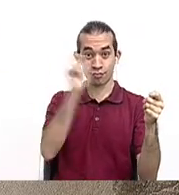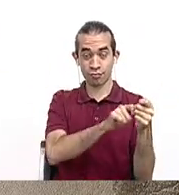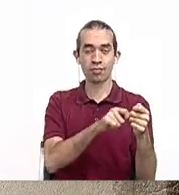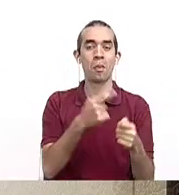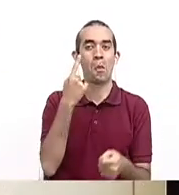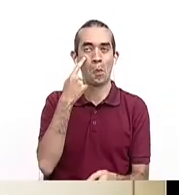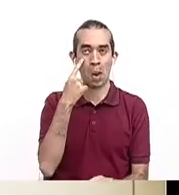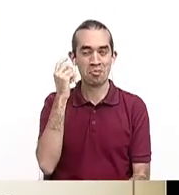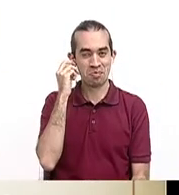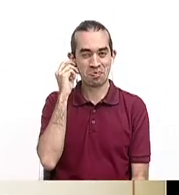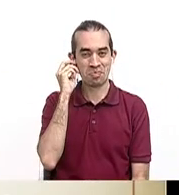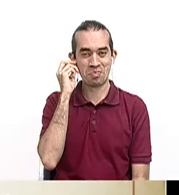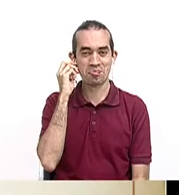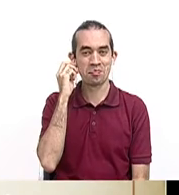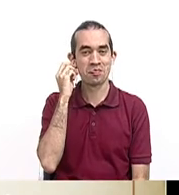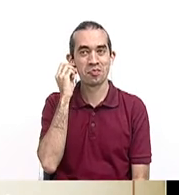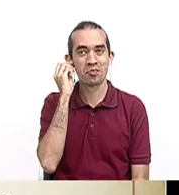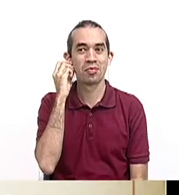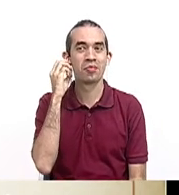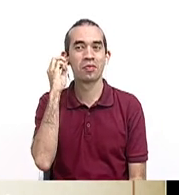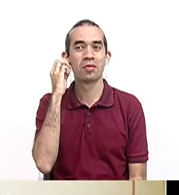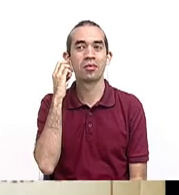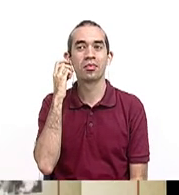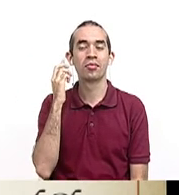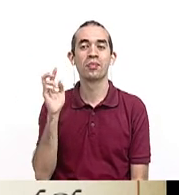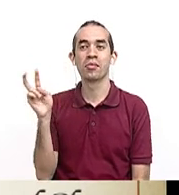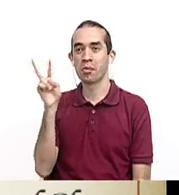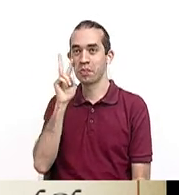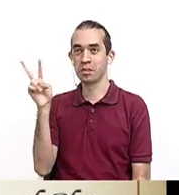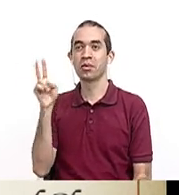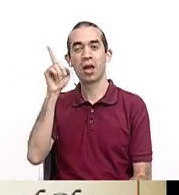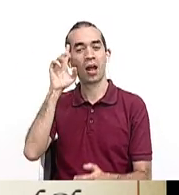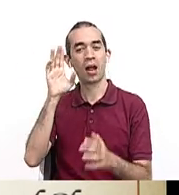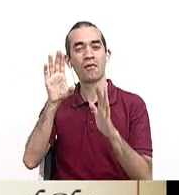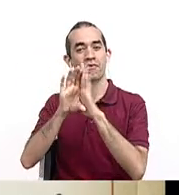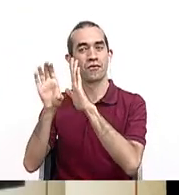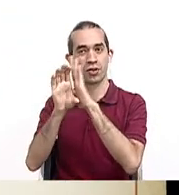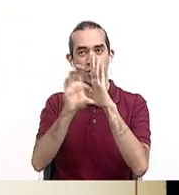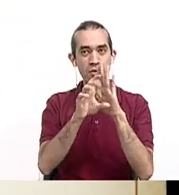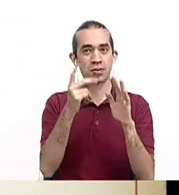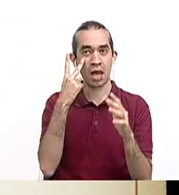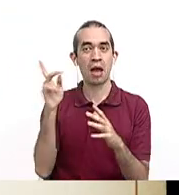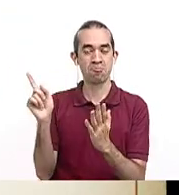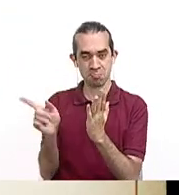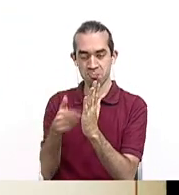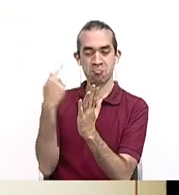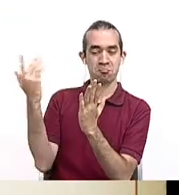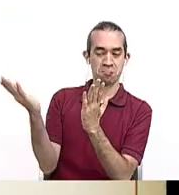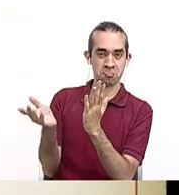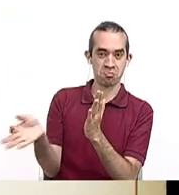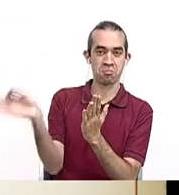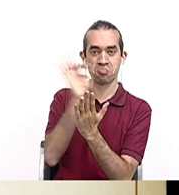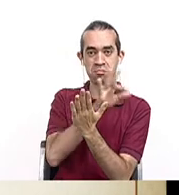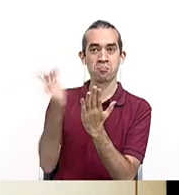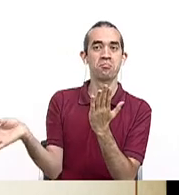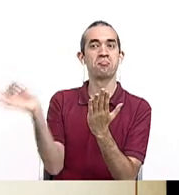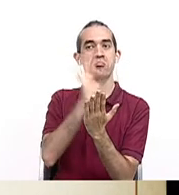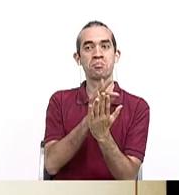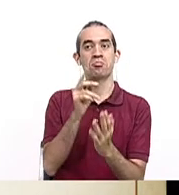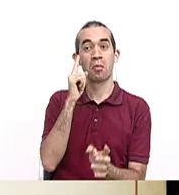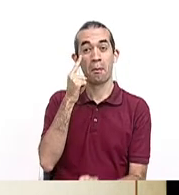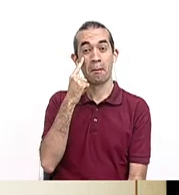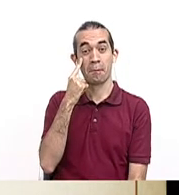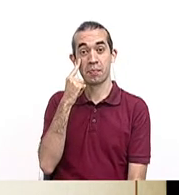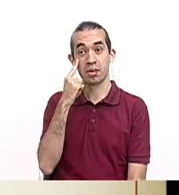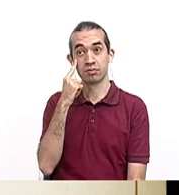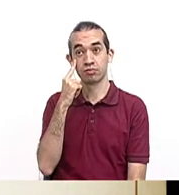continuación un poco alguna fotografía ya vimos por ahí miren ustedes acá ahí a la